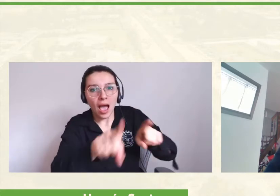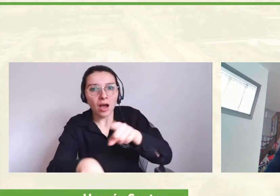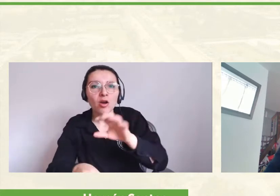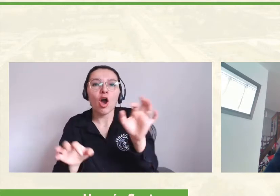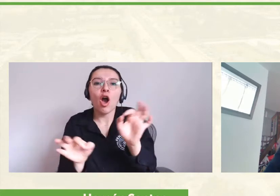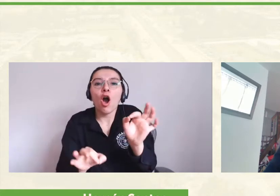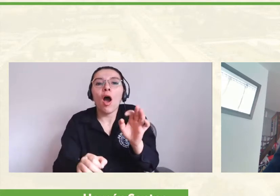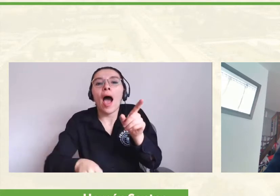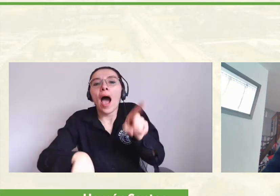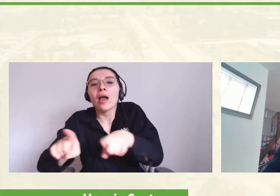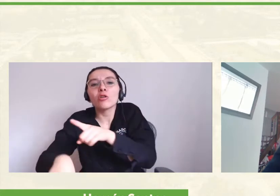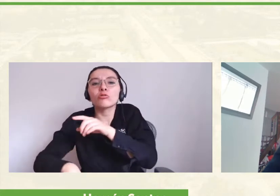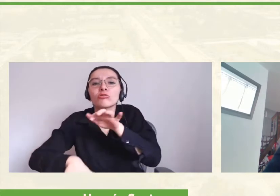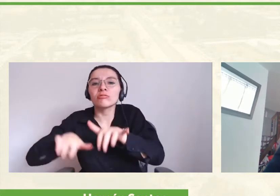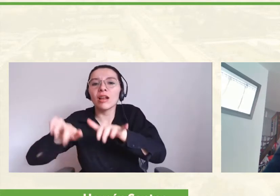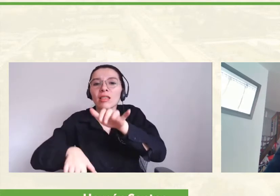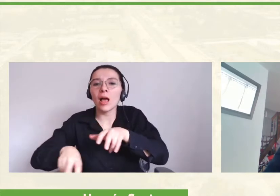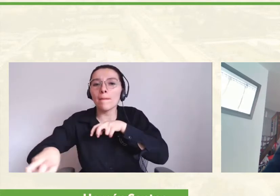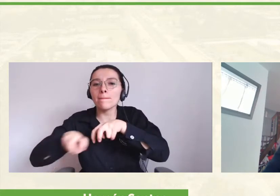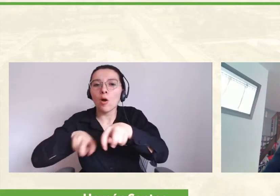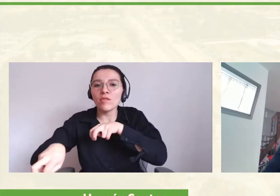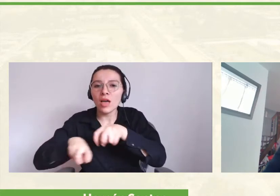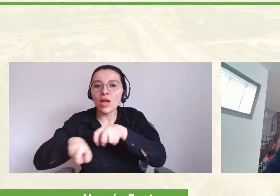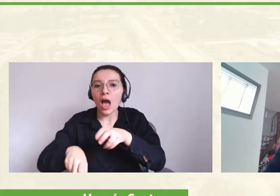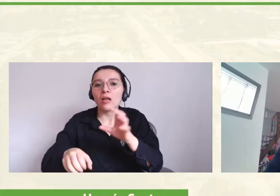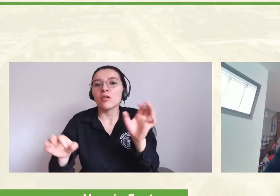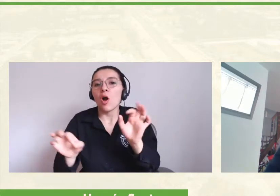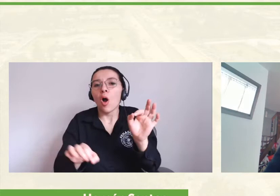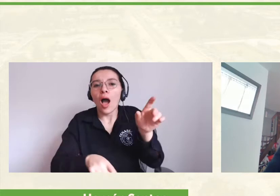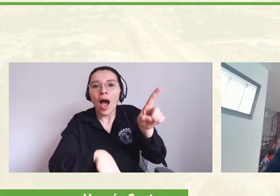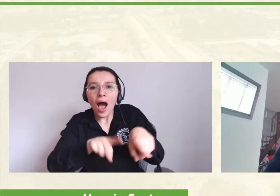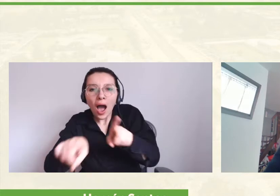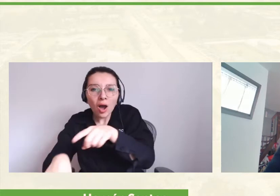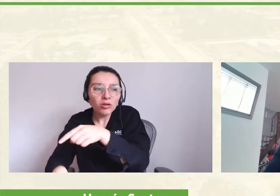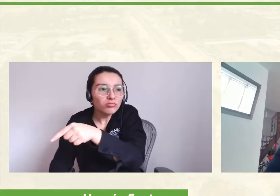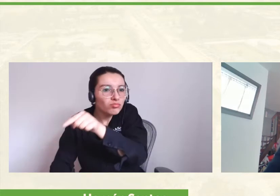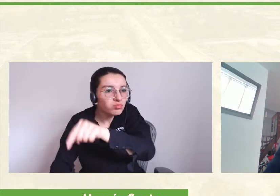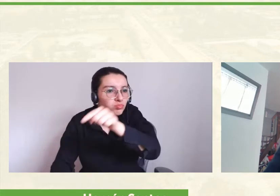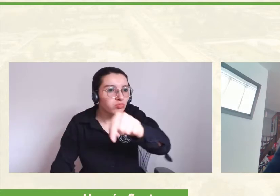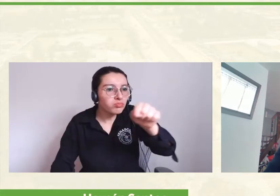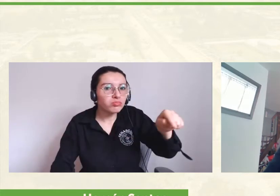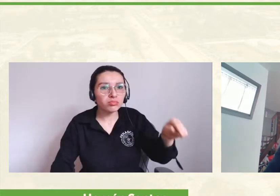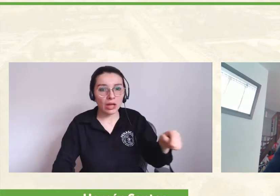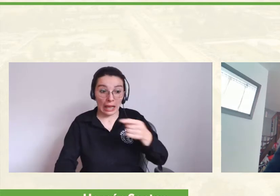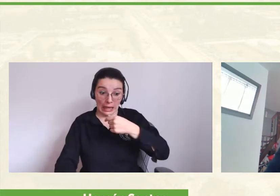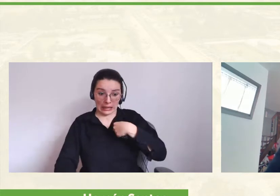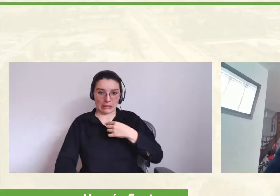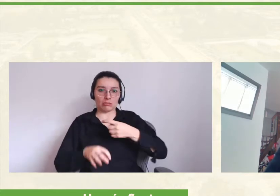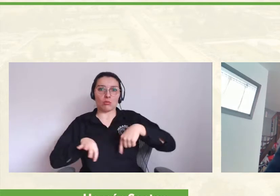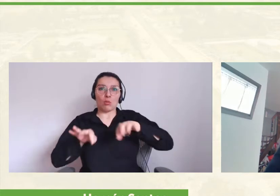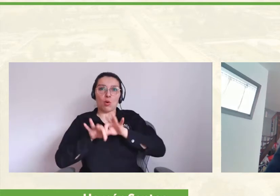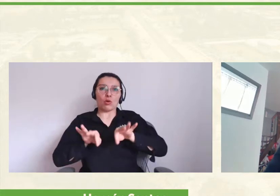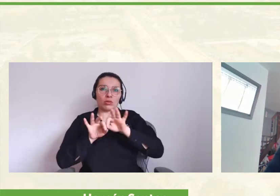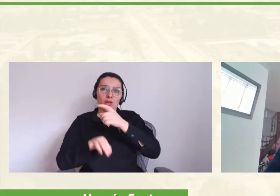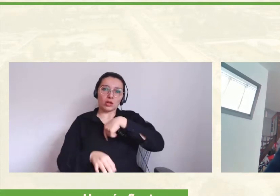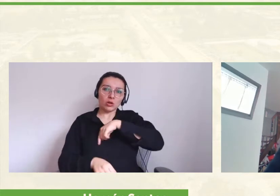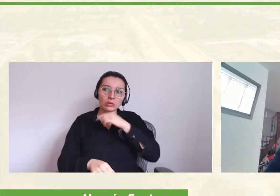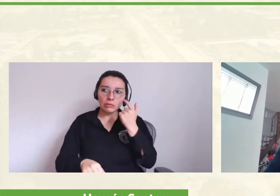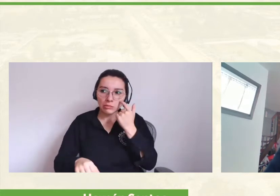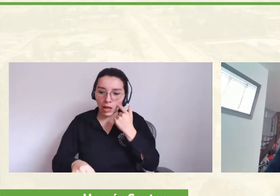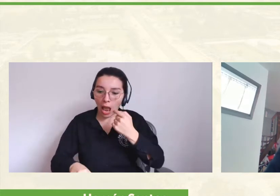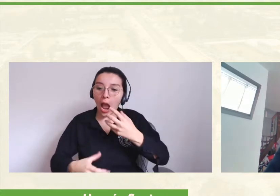movilidad, porque finalmente a este sitio a los referentes de movilidad de esa localidad les llegan todas estas necesidades que tienen que ver con